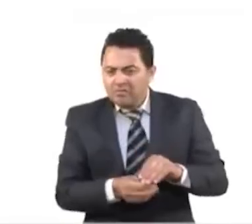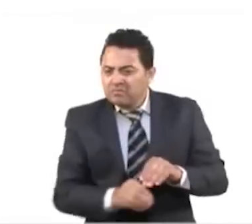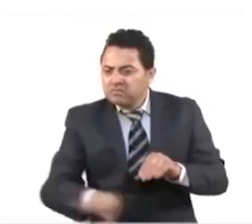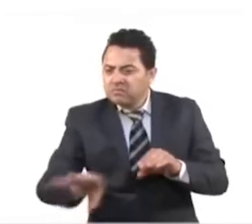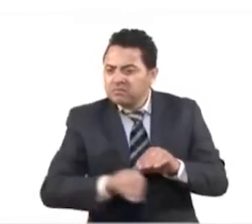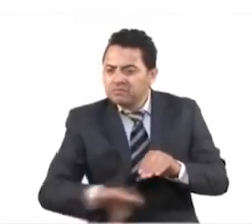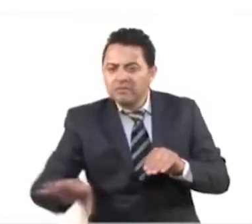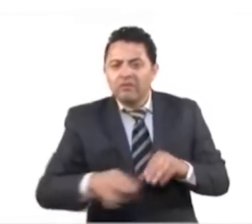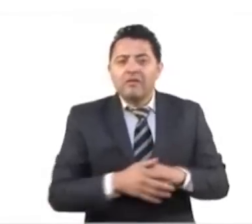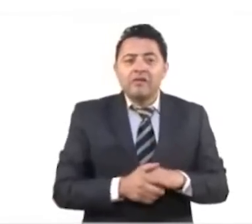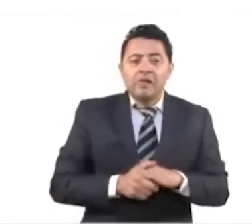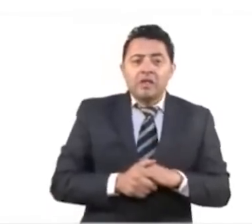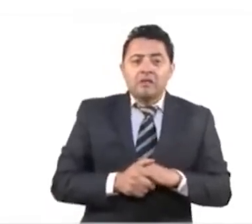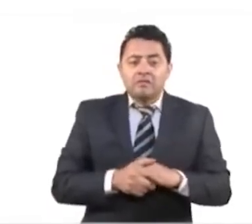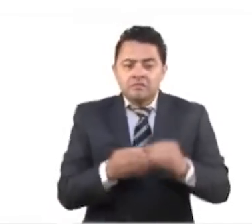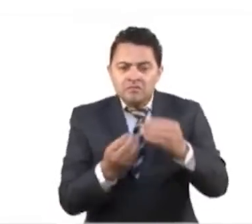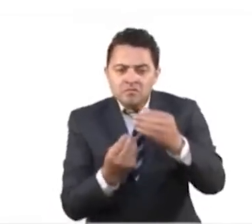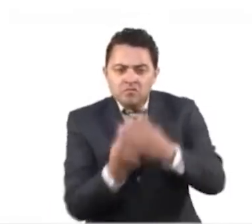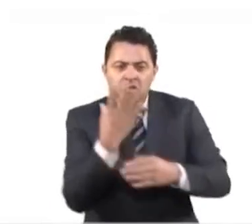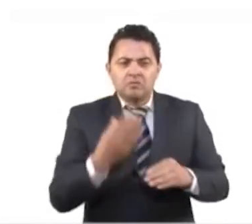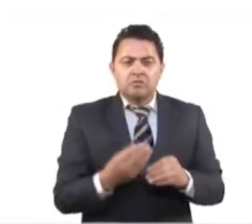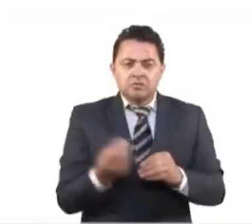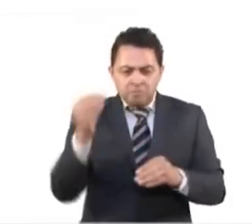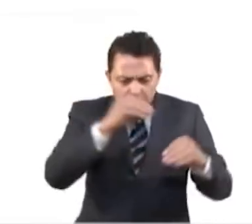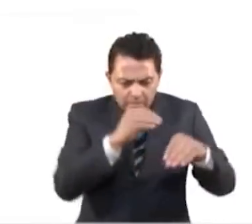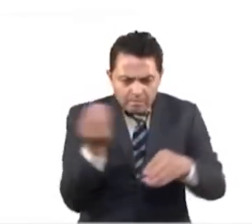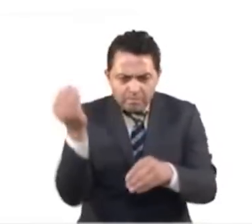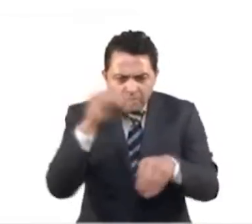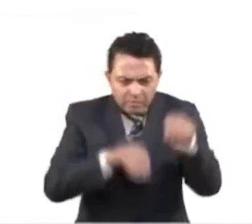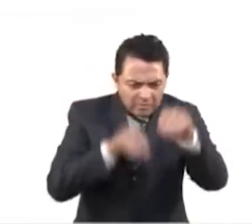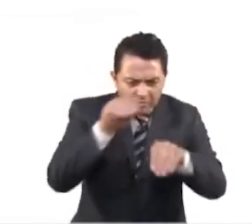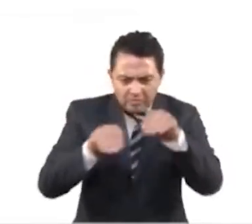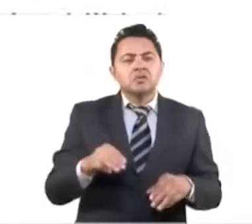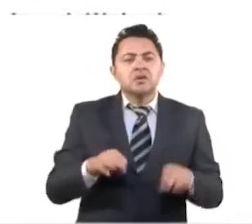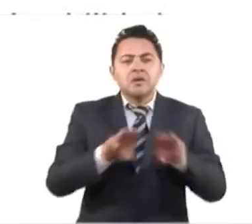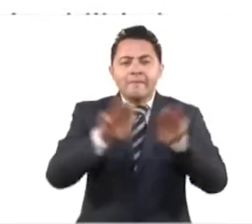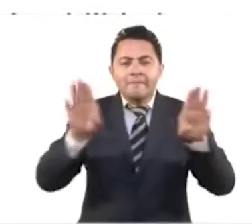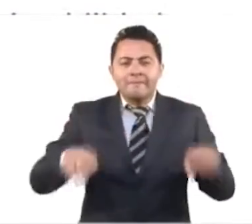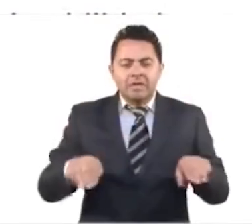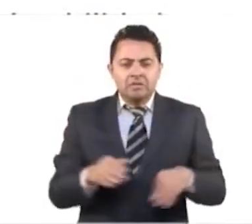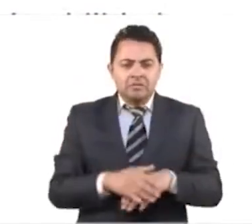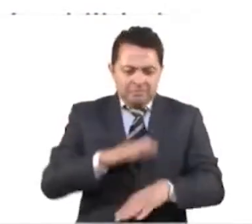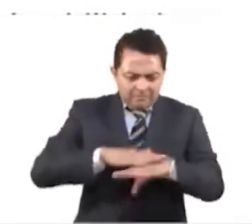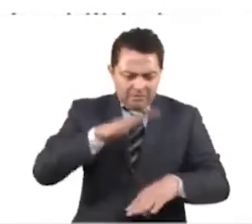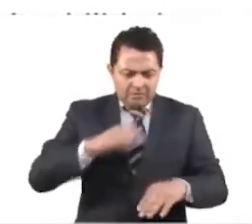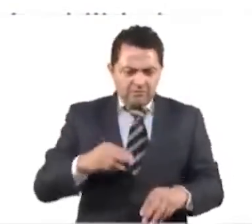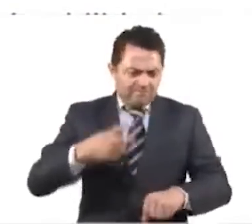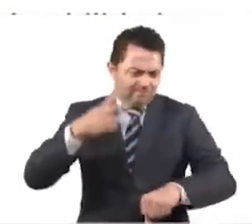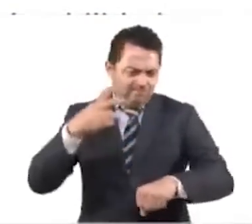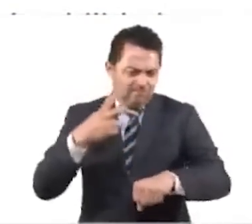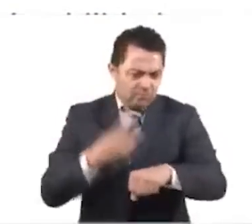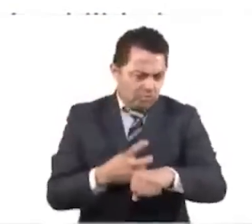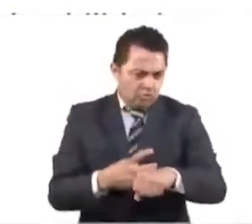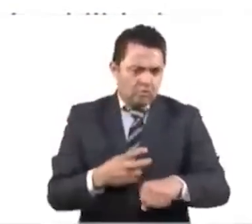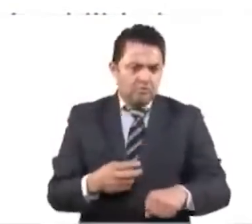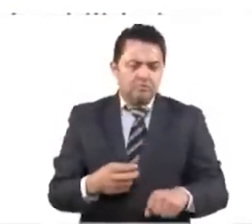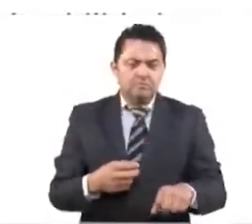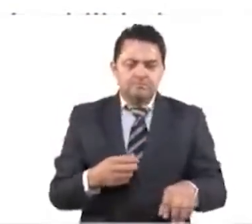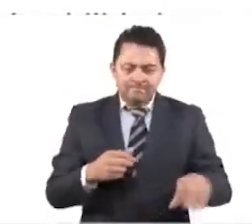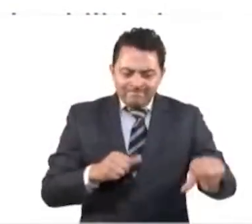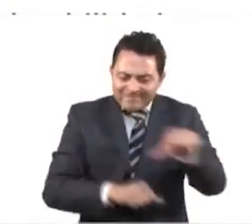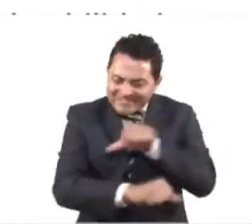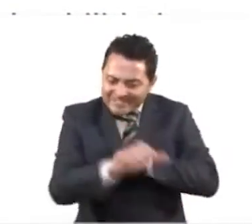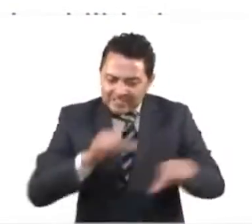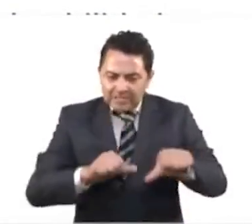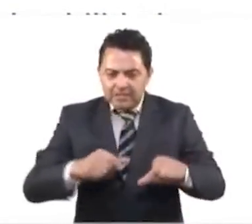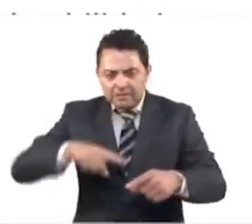de bombeo en 10 ya existentes y 200 filtraciones fueron selladas. En cuanto a los rieles, 17.400 metros de